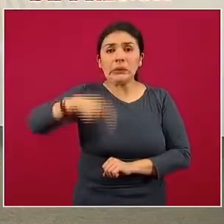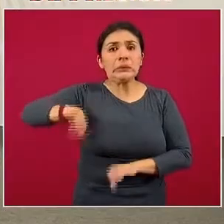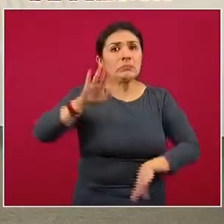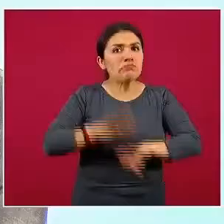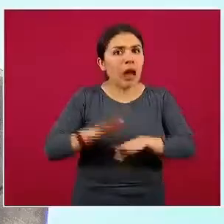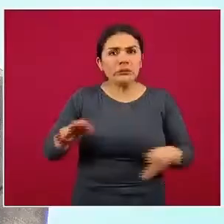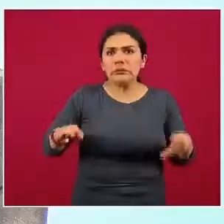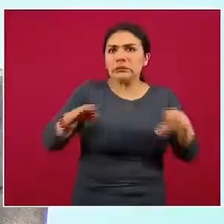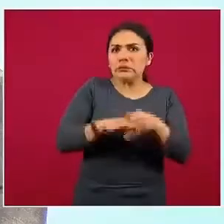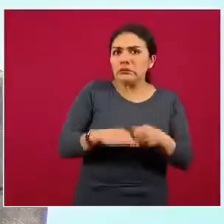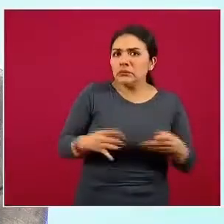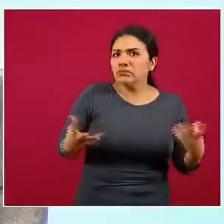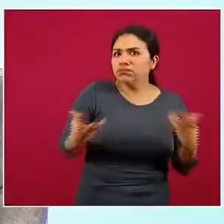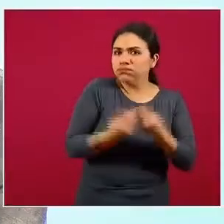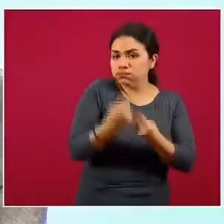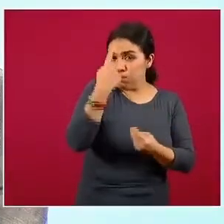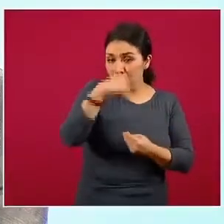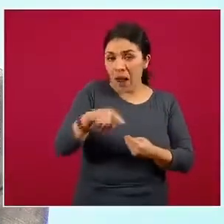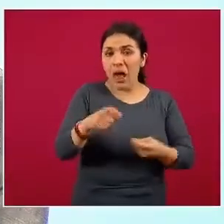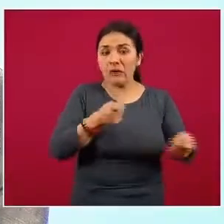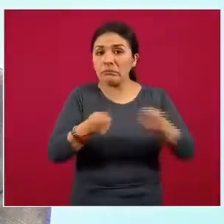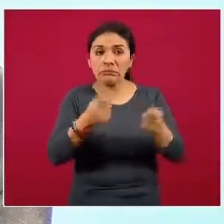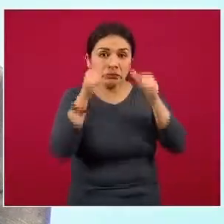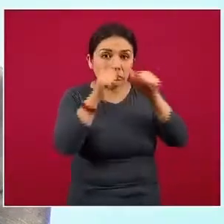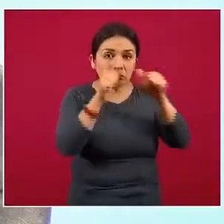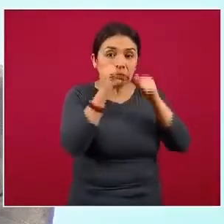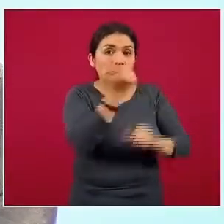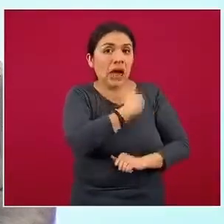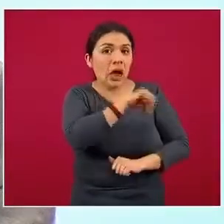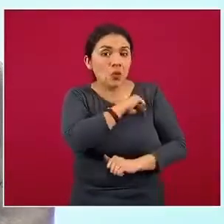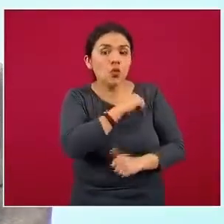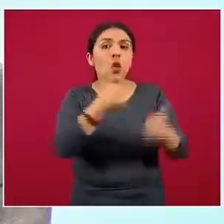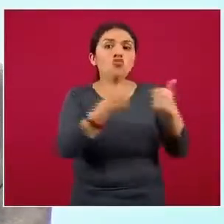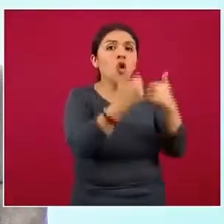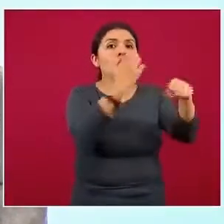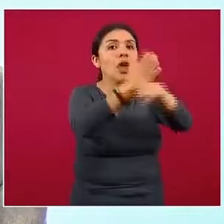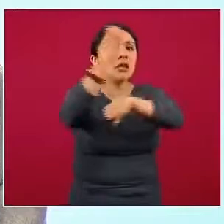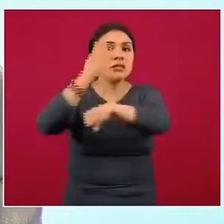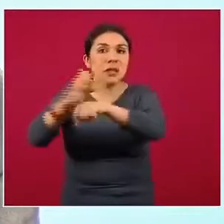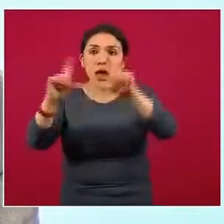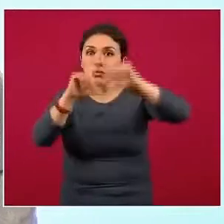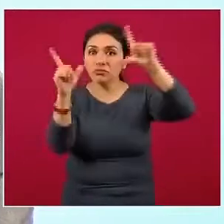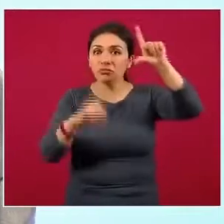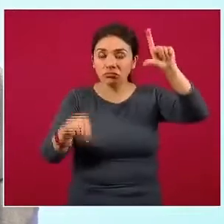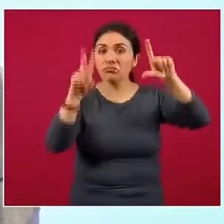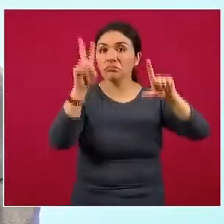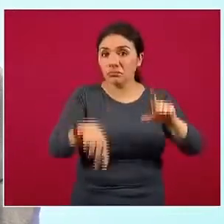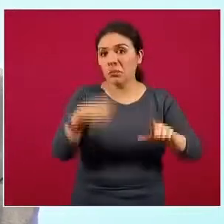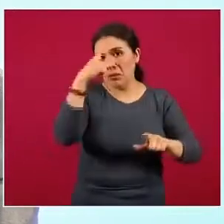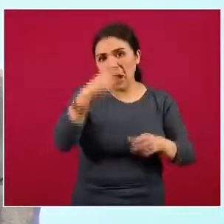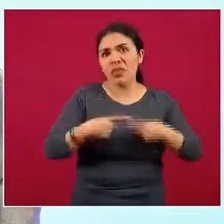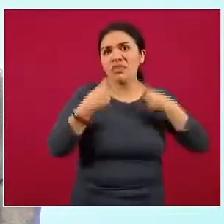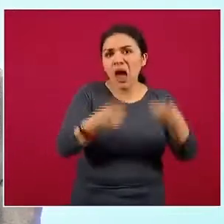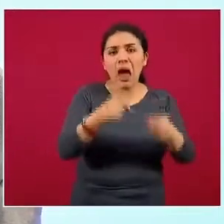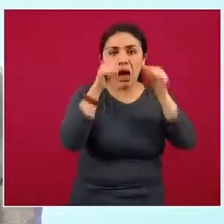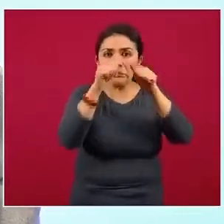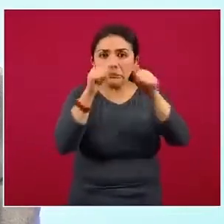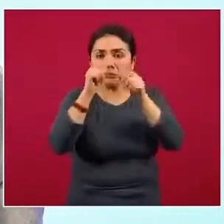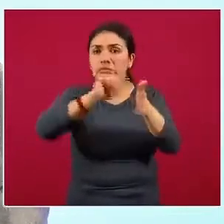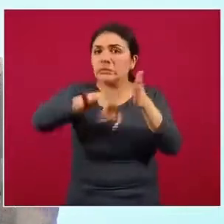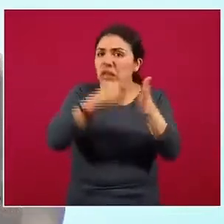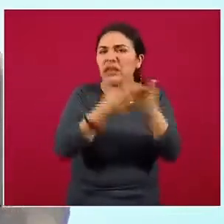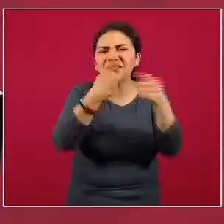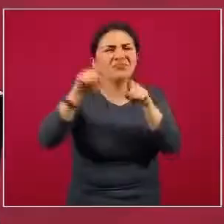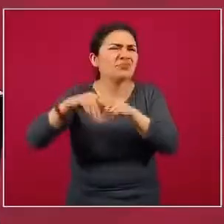muy cercanos con todo el sector salud y también con las entidades federativas, brindando asistencia técnica en